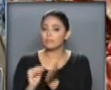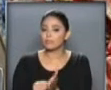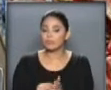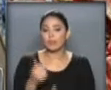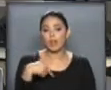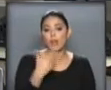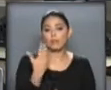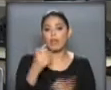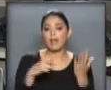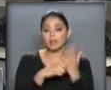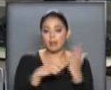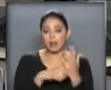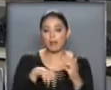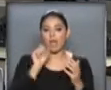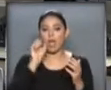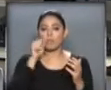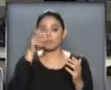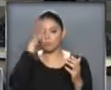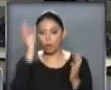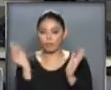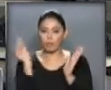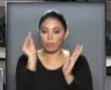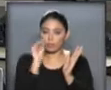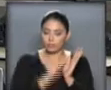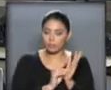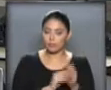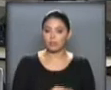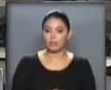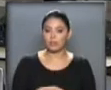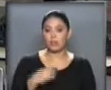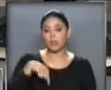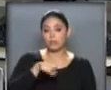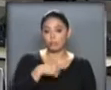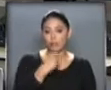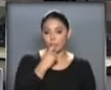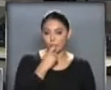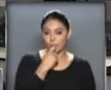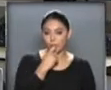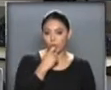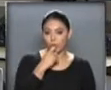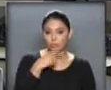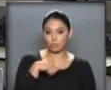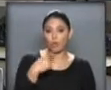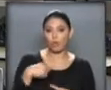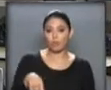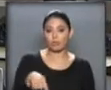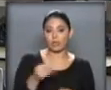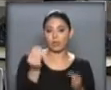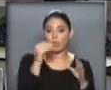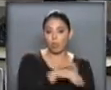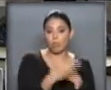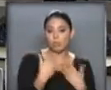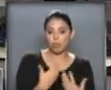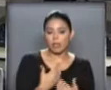carnes y pollos puntualmente, productos frescos. En el caso nuestro, más que nada son productos no perecederos,